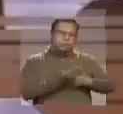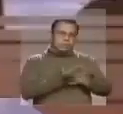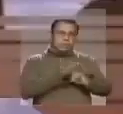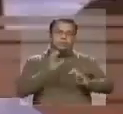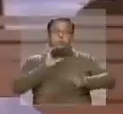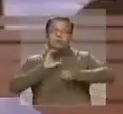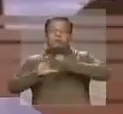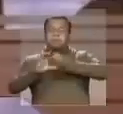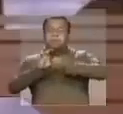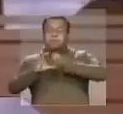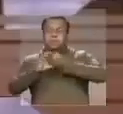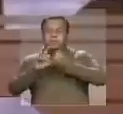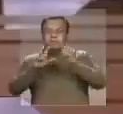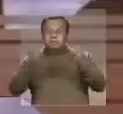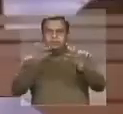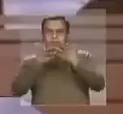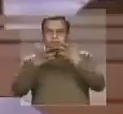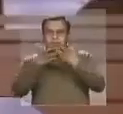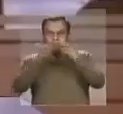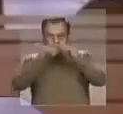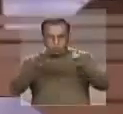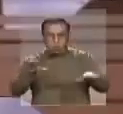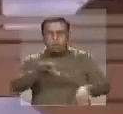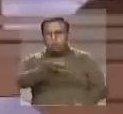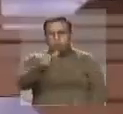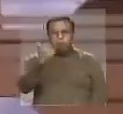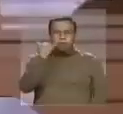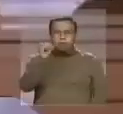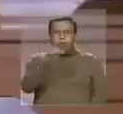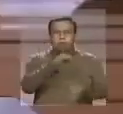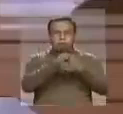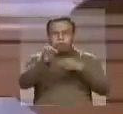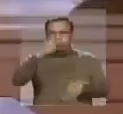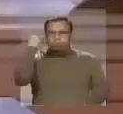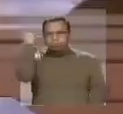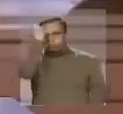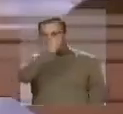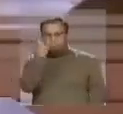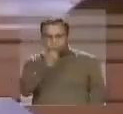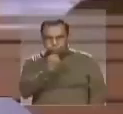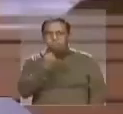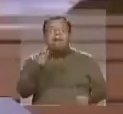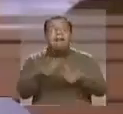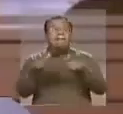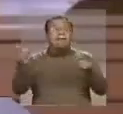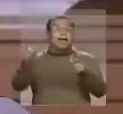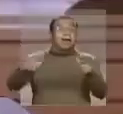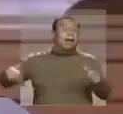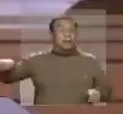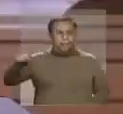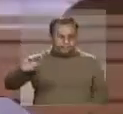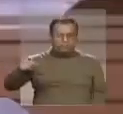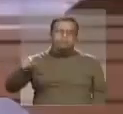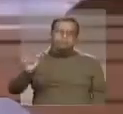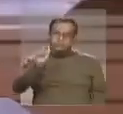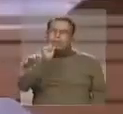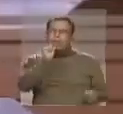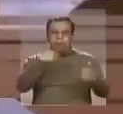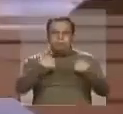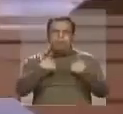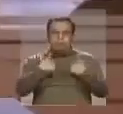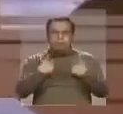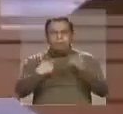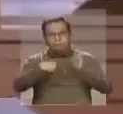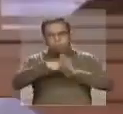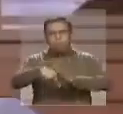esta ciudad, pero recuerden que también hay muchas mujeres afro en el vecino municipio de Soacha, por ejemplo, la mayor parte de ellas víctimas